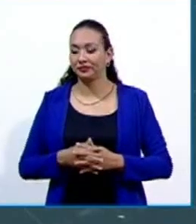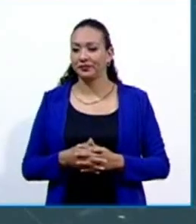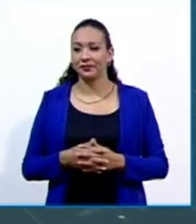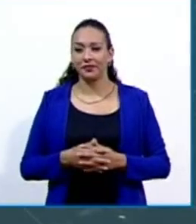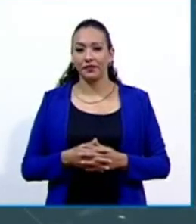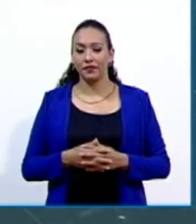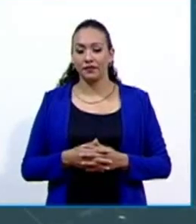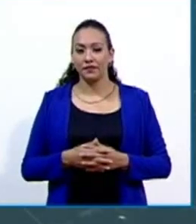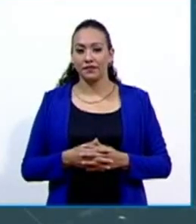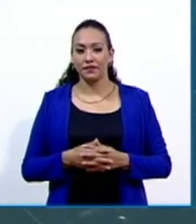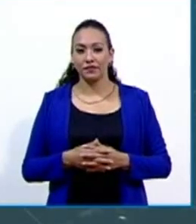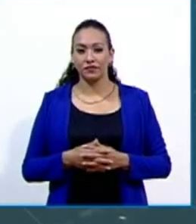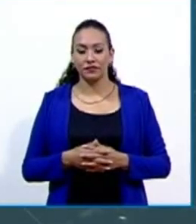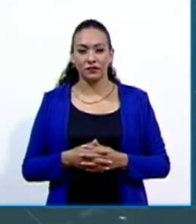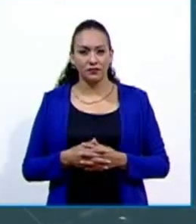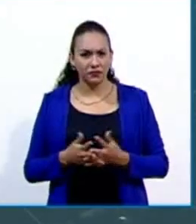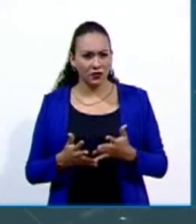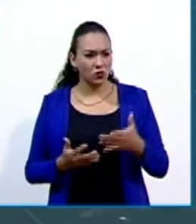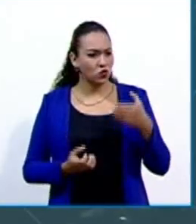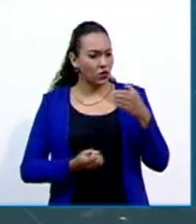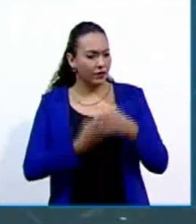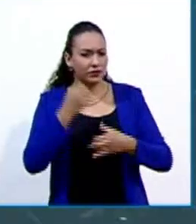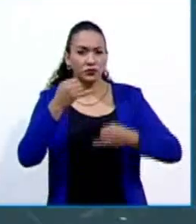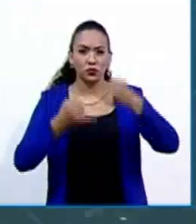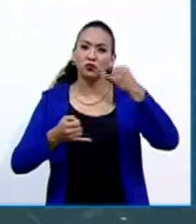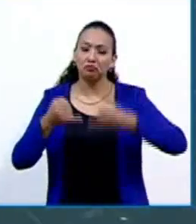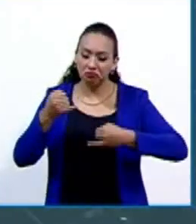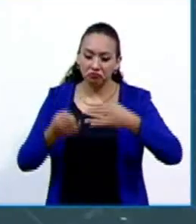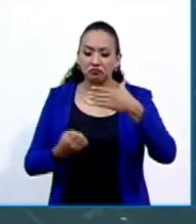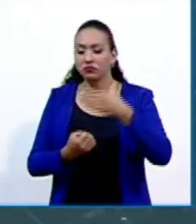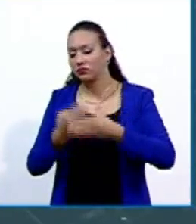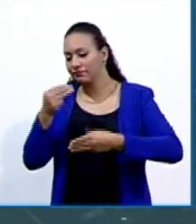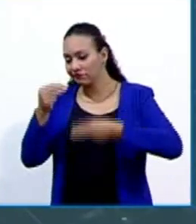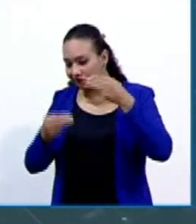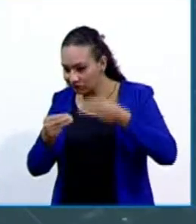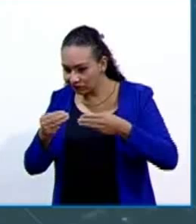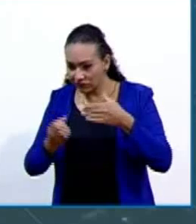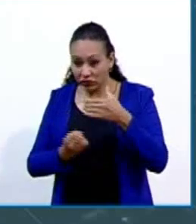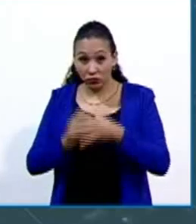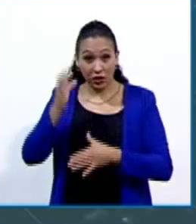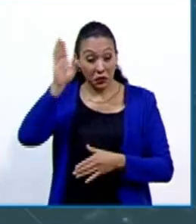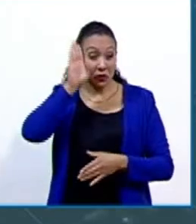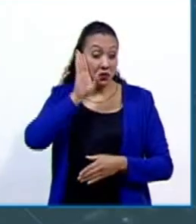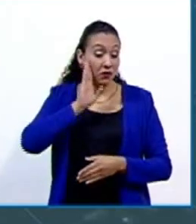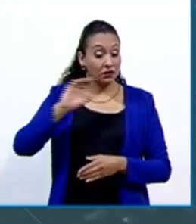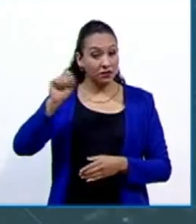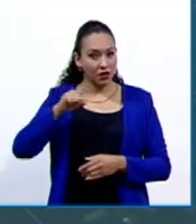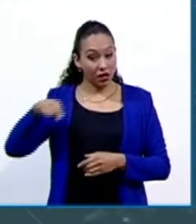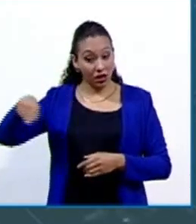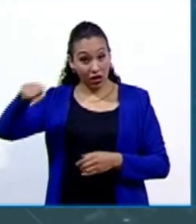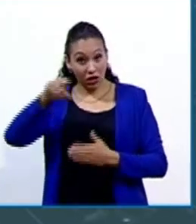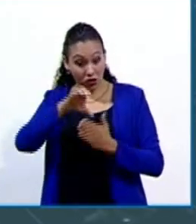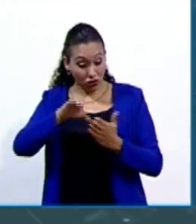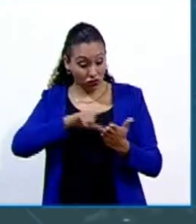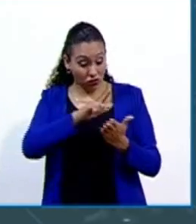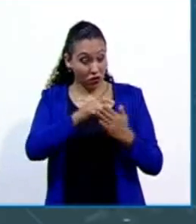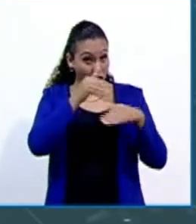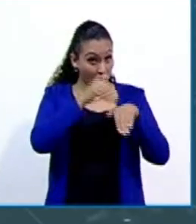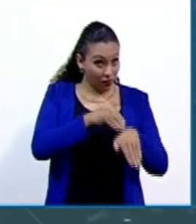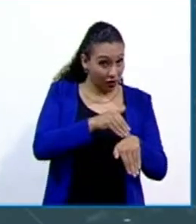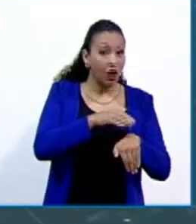Es incierto si los nuevos juzgadores se conducirán conforme a lo que dicta la Constitución o por intereses